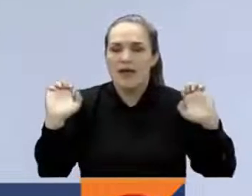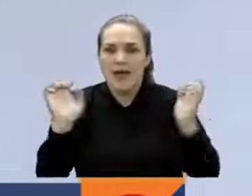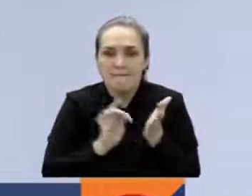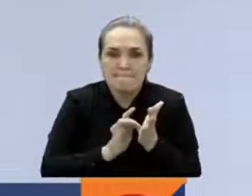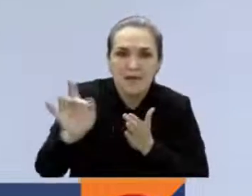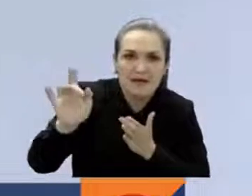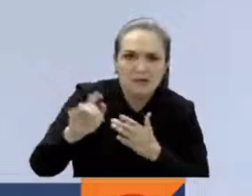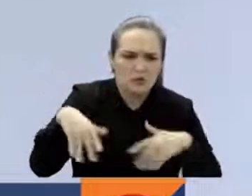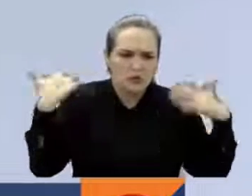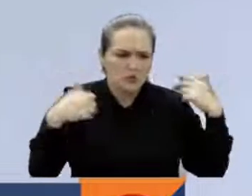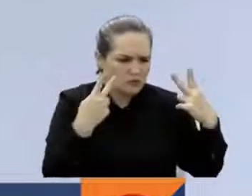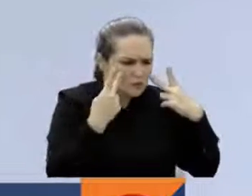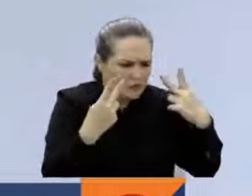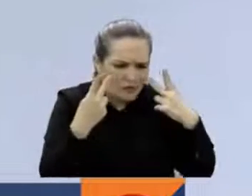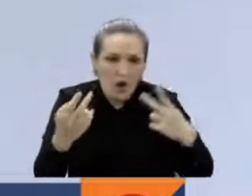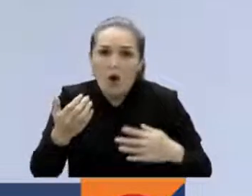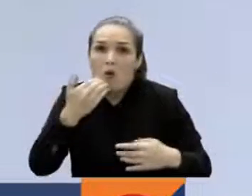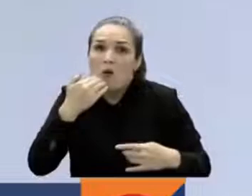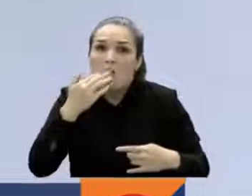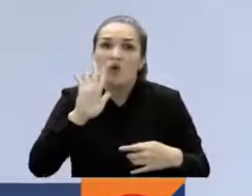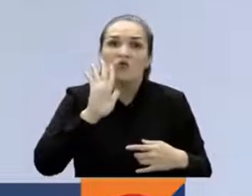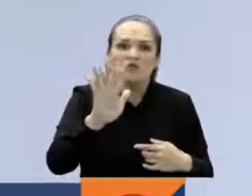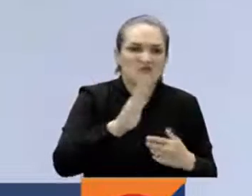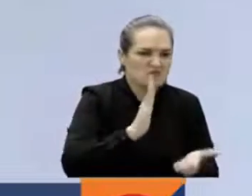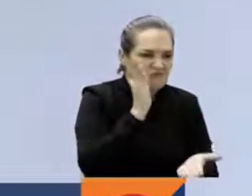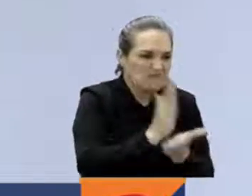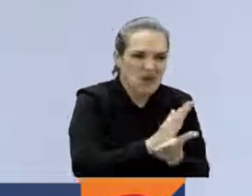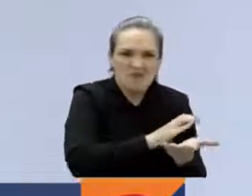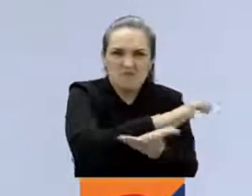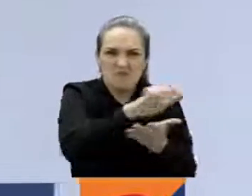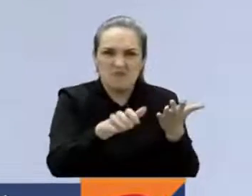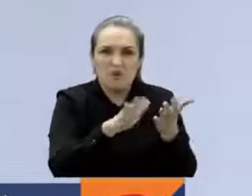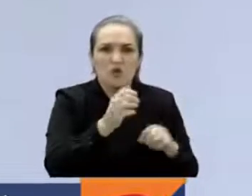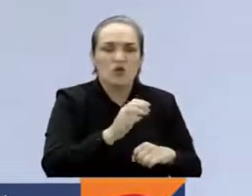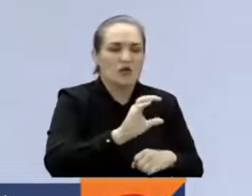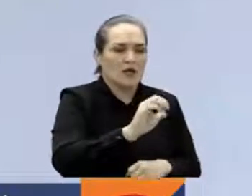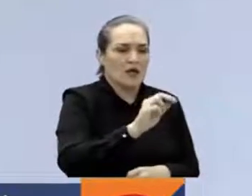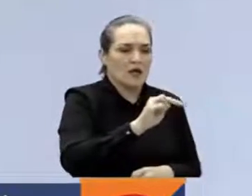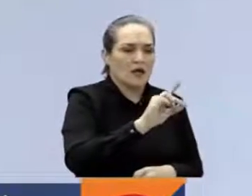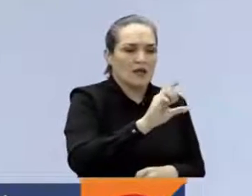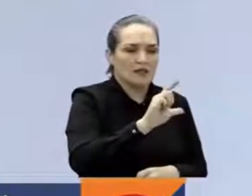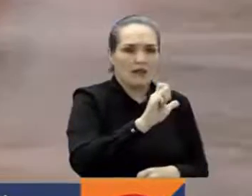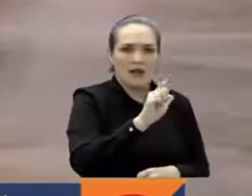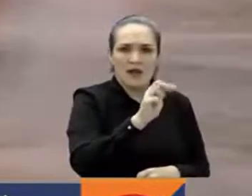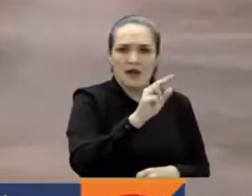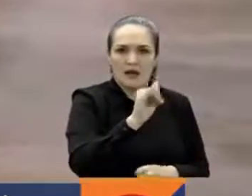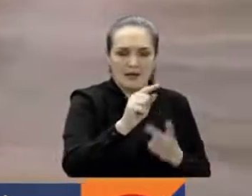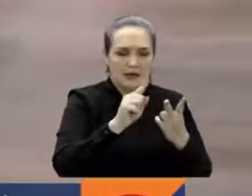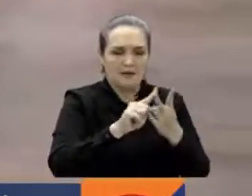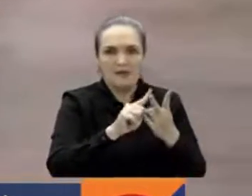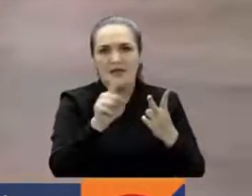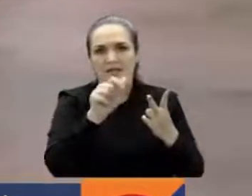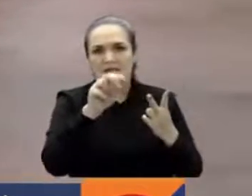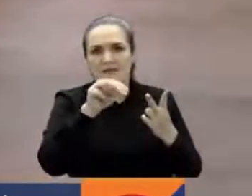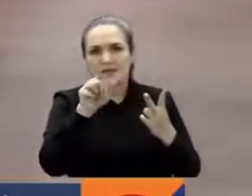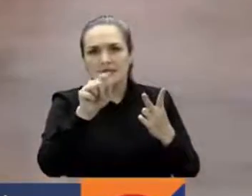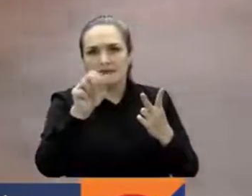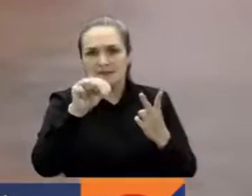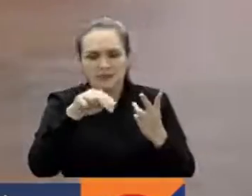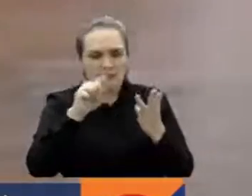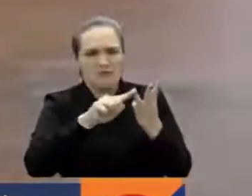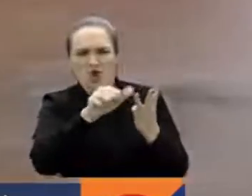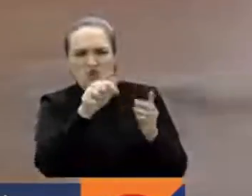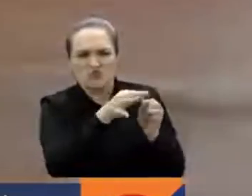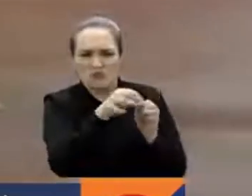como inundaciones por colapsos de alcantarillado en Candelaria, Obando, Andalucía y Zarzal. En Cali se mantiene la